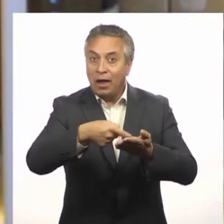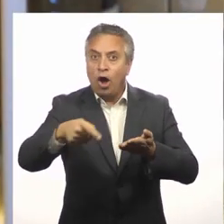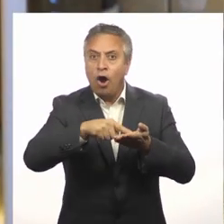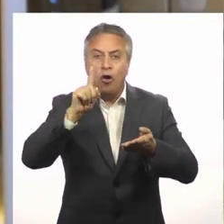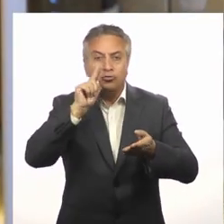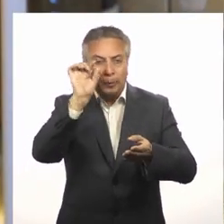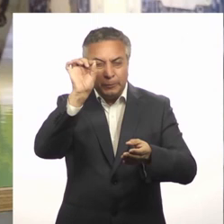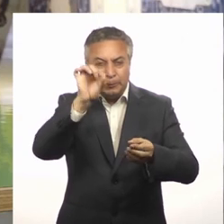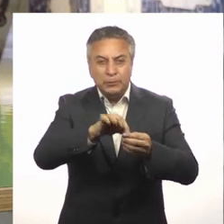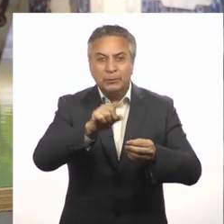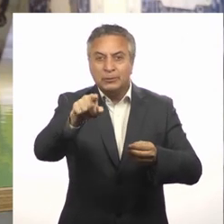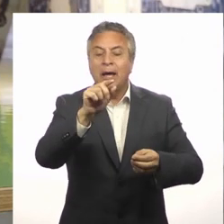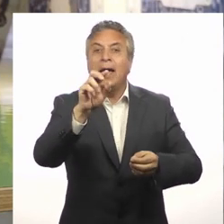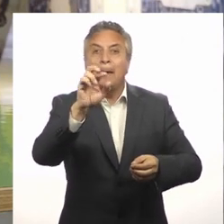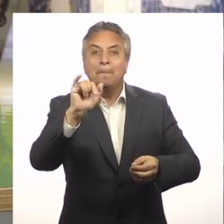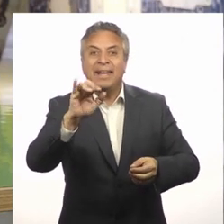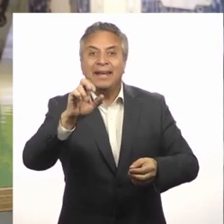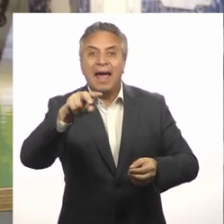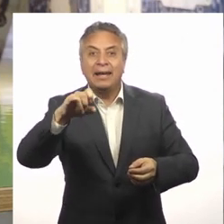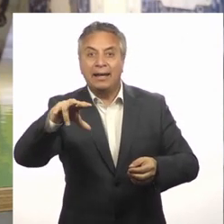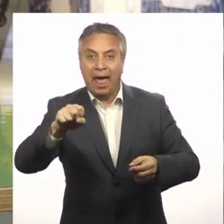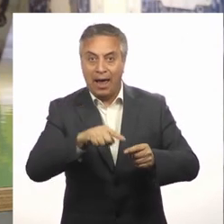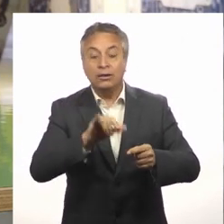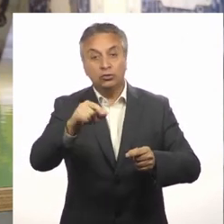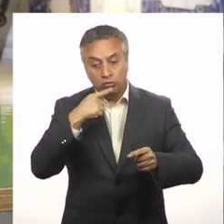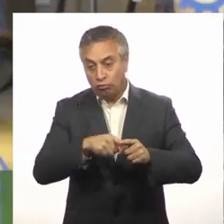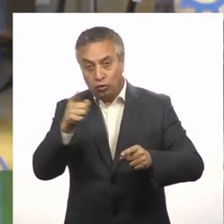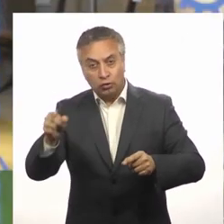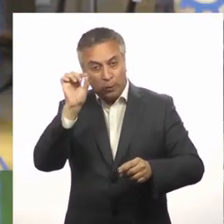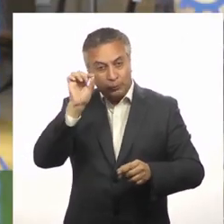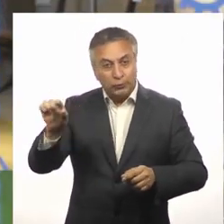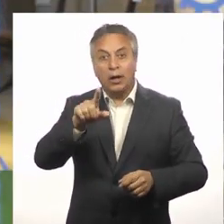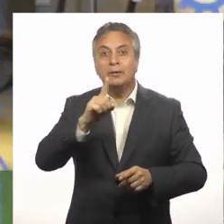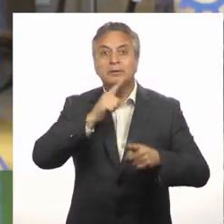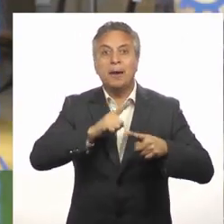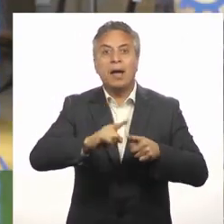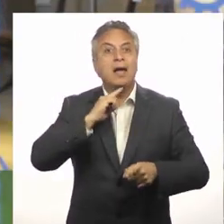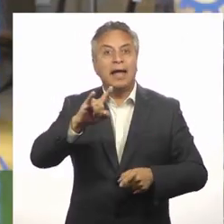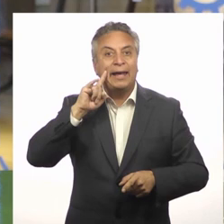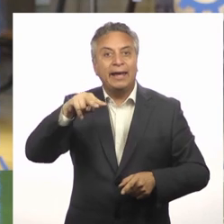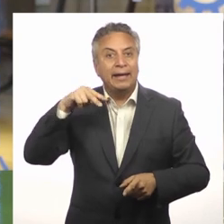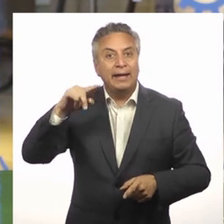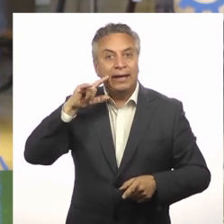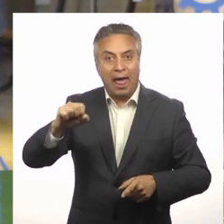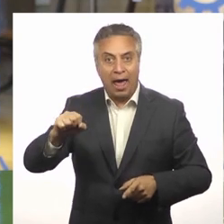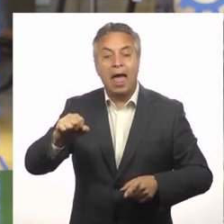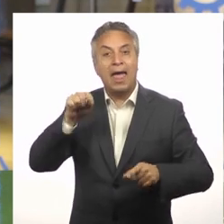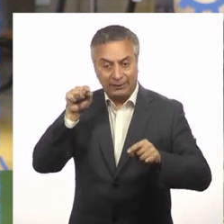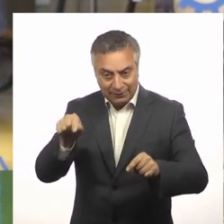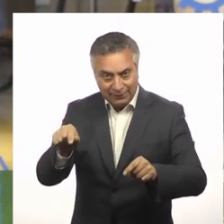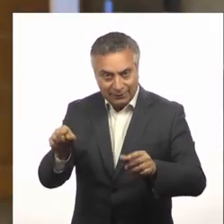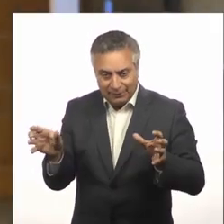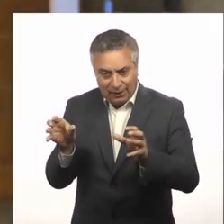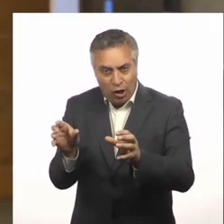llamada piranina y el agua tónica una molécula llamada quinina. Estas absorben la energía, pero tienen que recibir